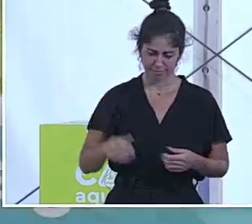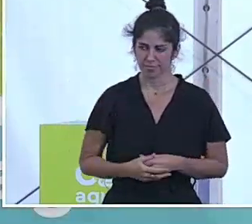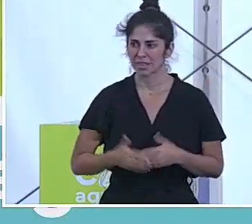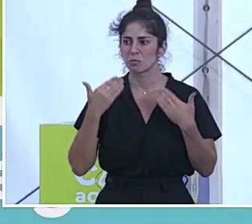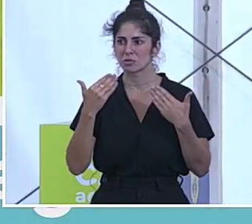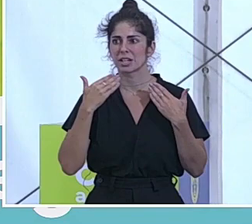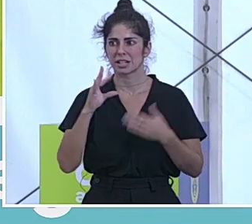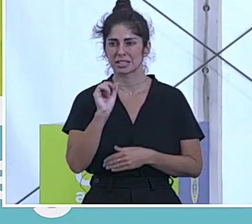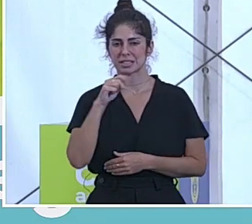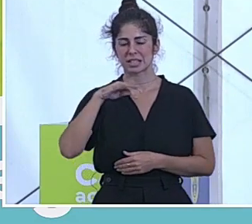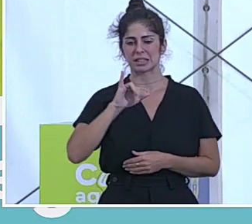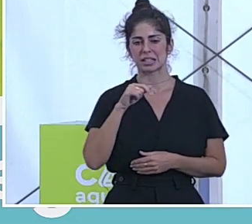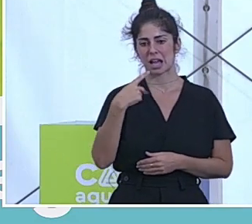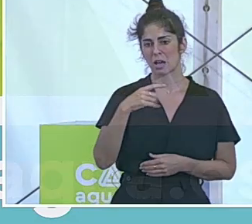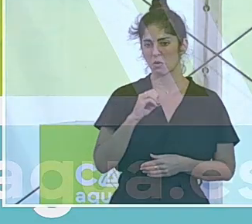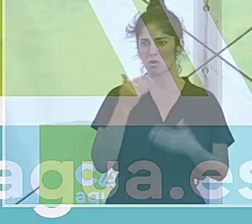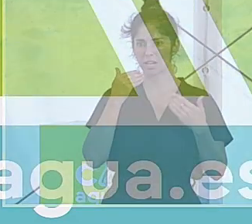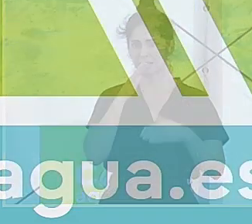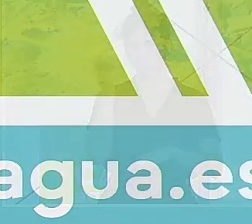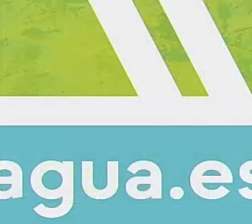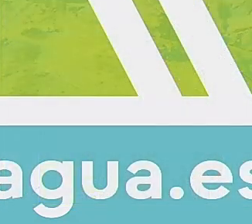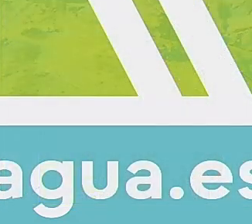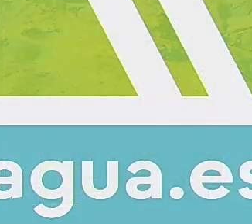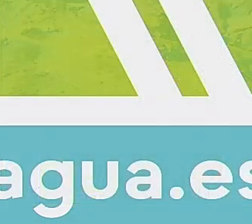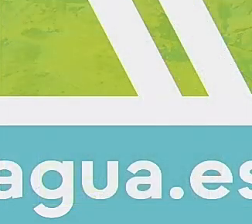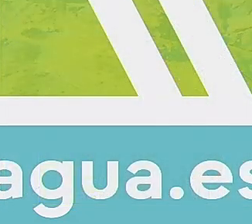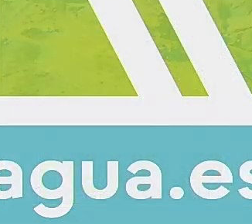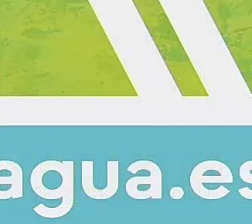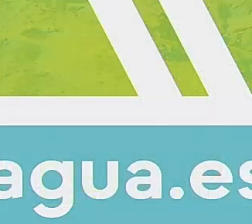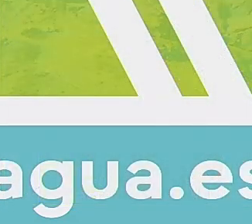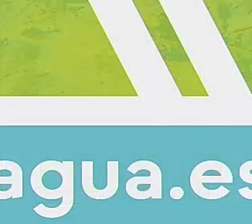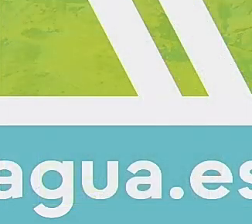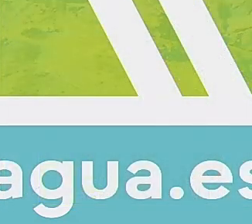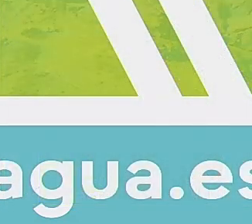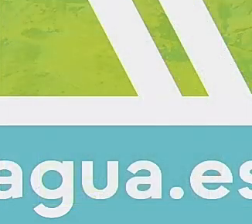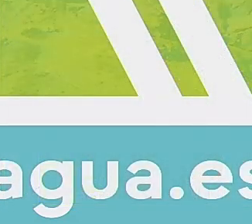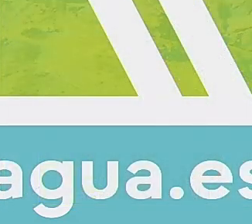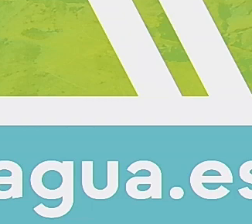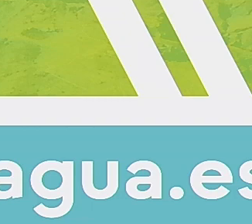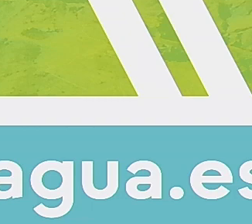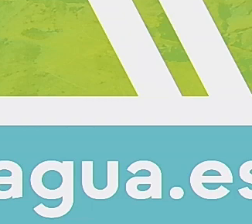por esta charla. ¡Wow! ¿Qué cantidad de proyectos tiene el ITC en marcha?